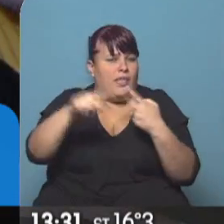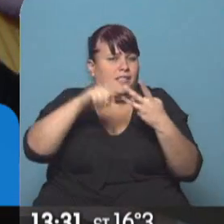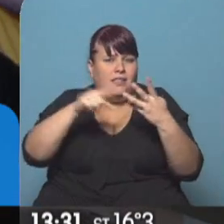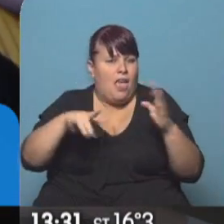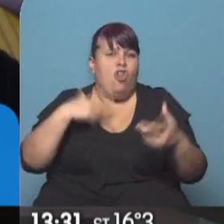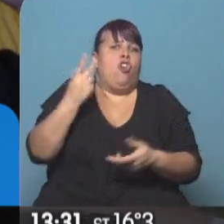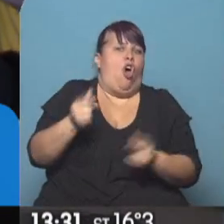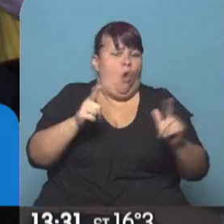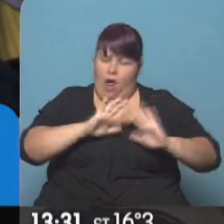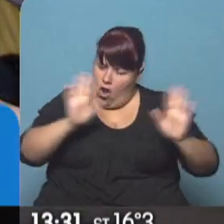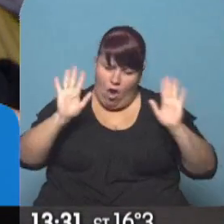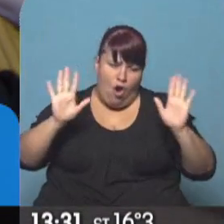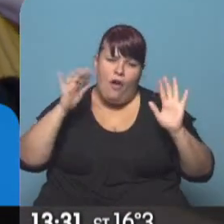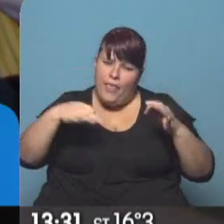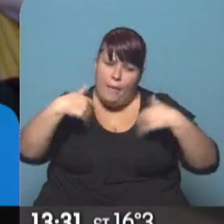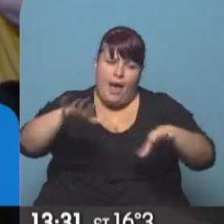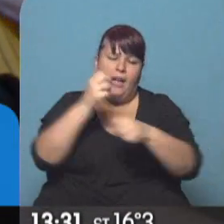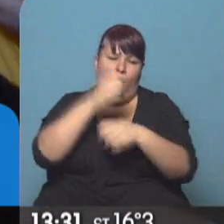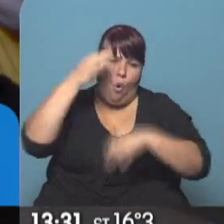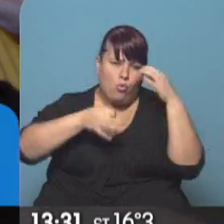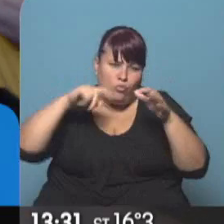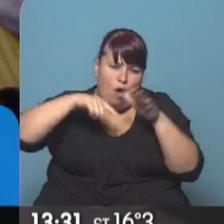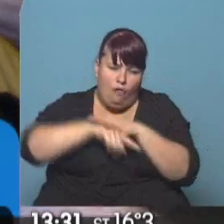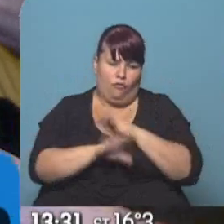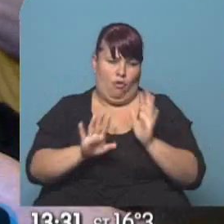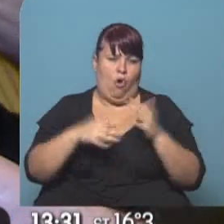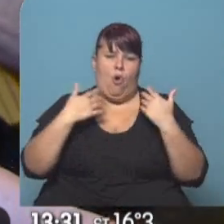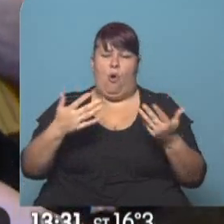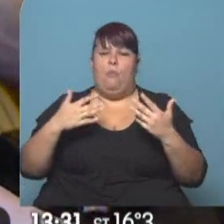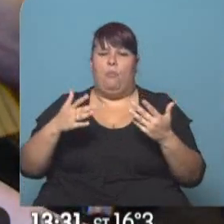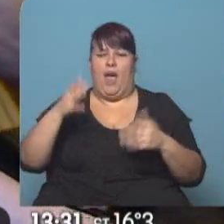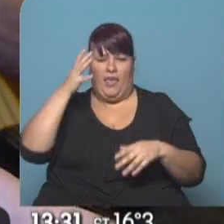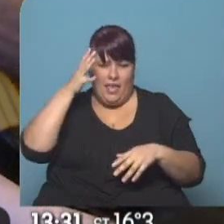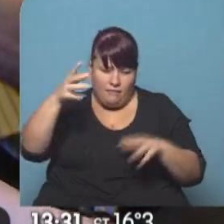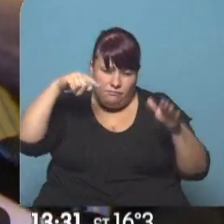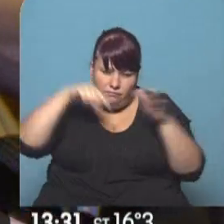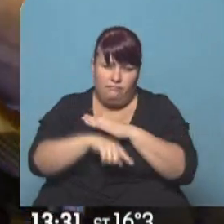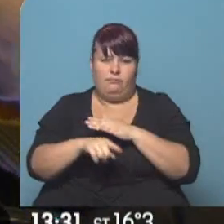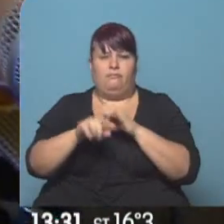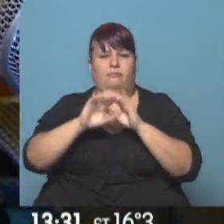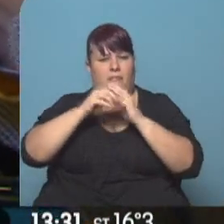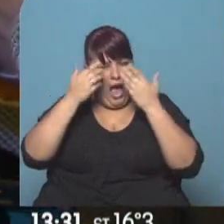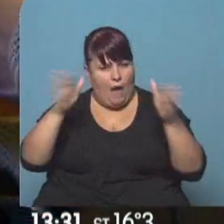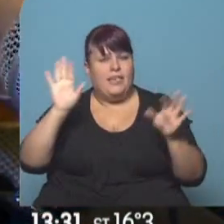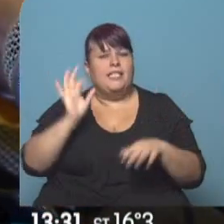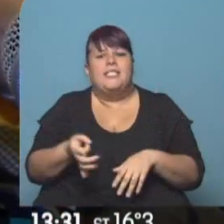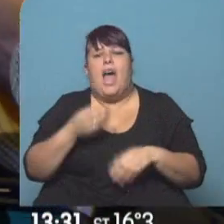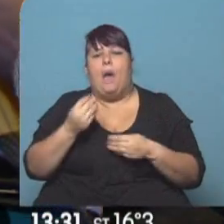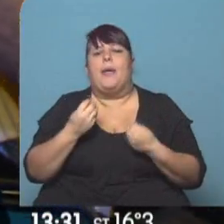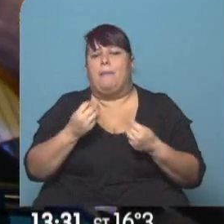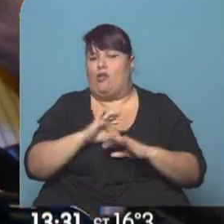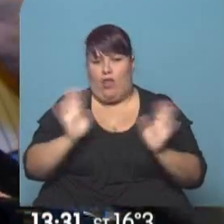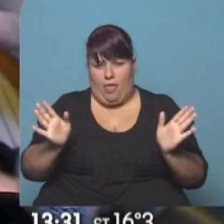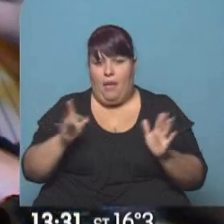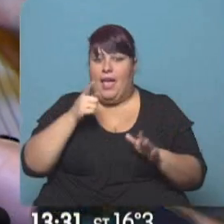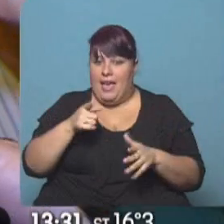cual lo que hay que hacer es dejar trabajar la justicia, poder ir a fondo en la investigación con total apertura, saber qué es lo que ha pasado.